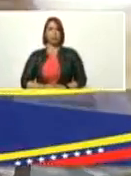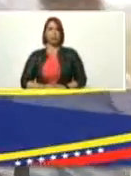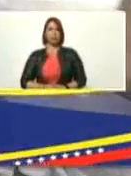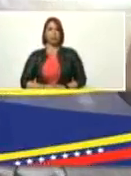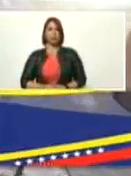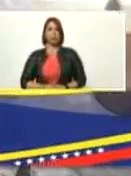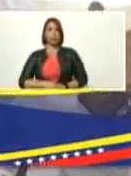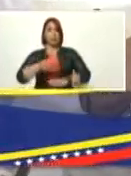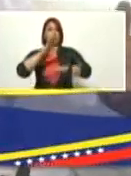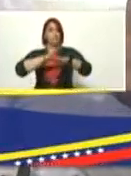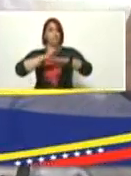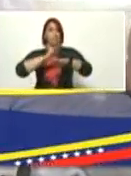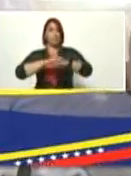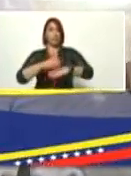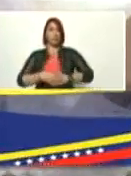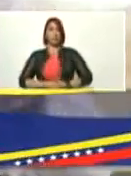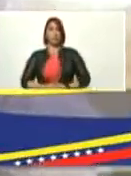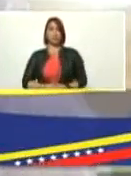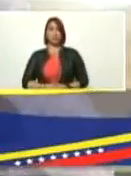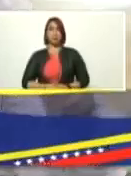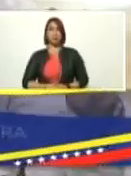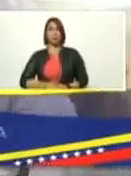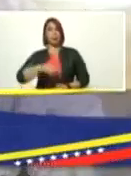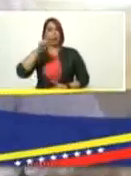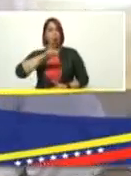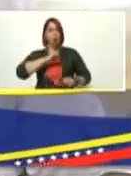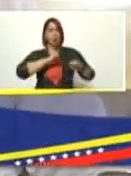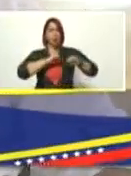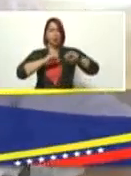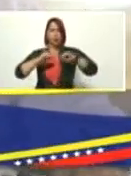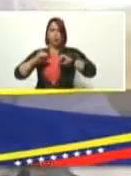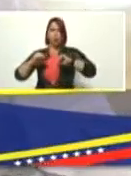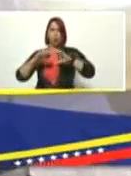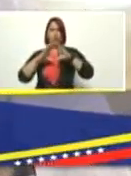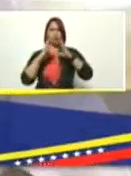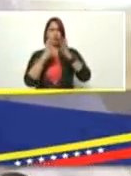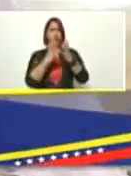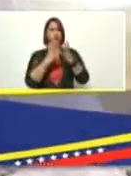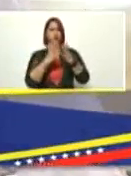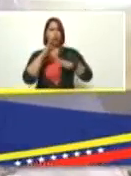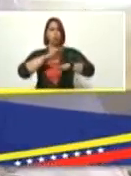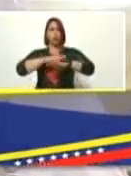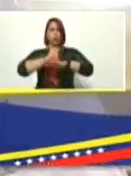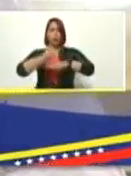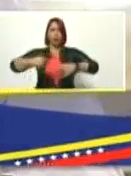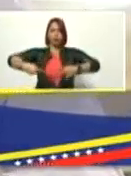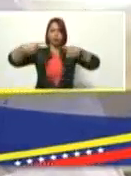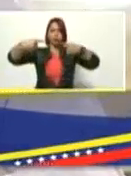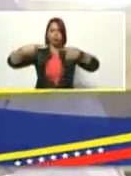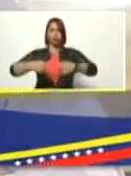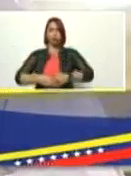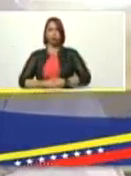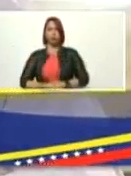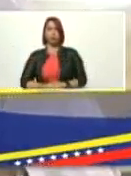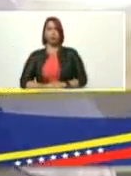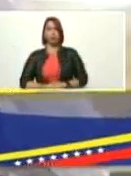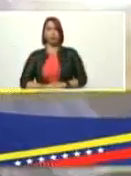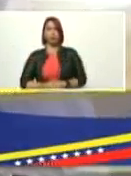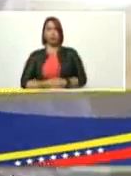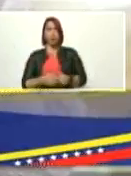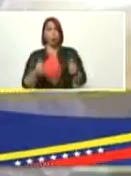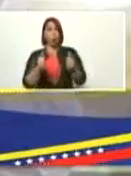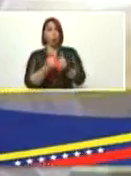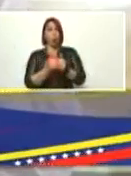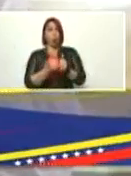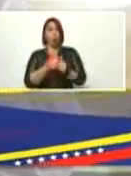Los acontecimientos que hoy sacuden al mundo, producto del conflicto con los nazis